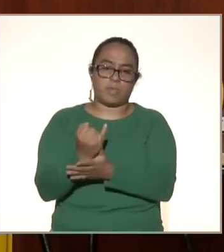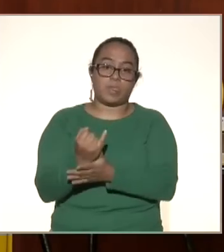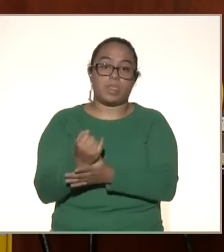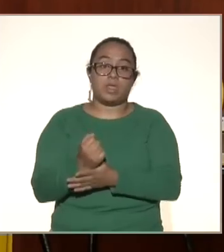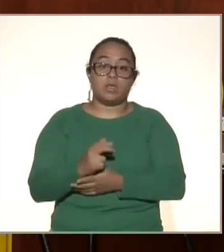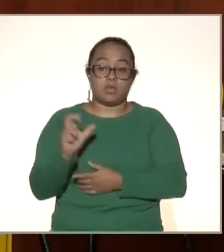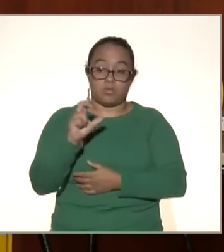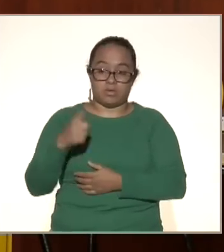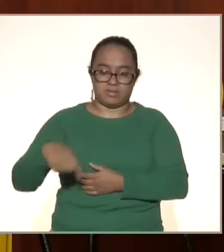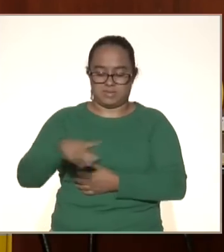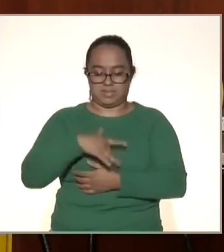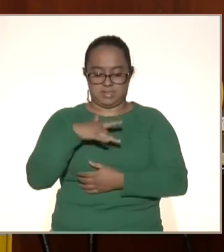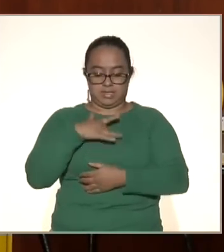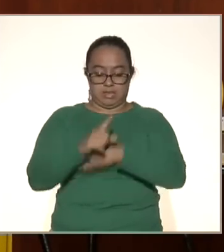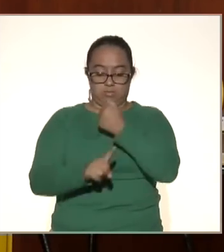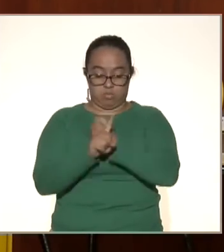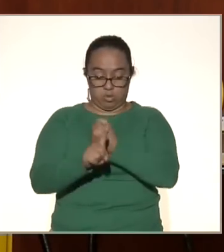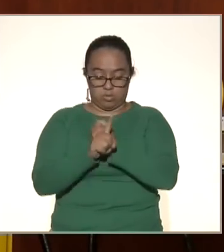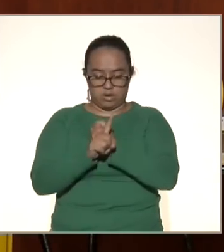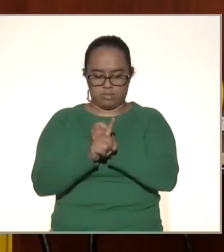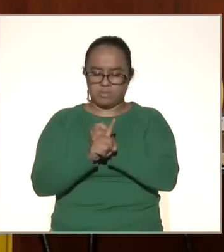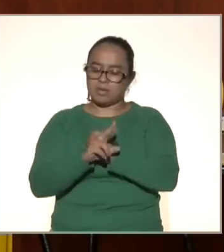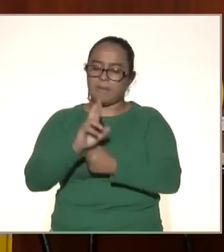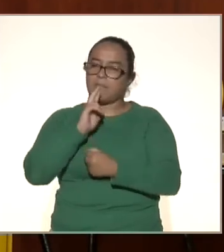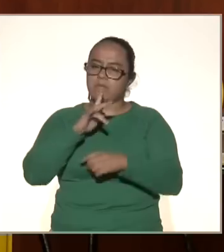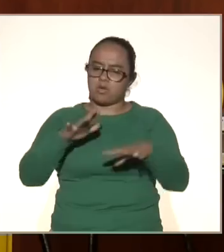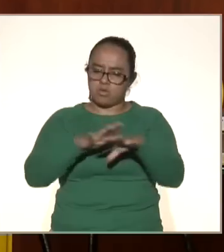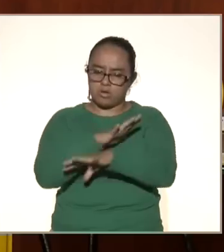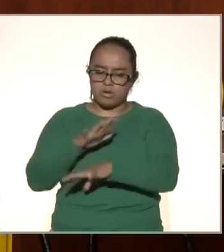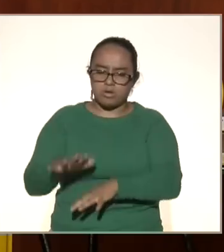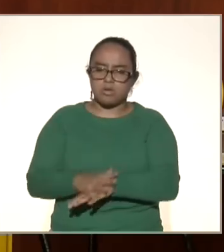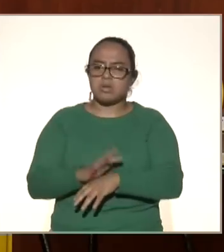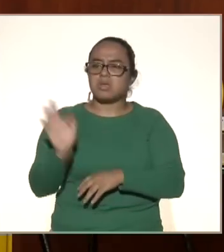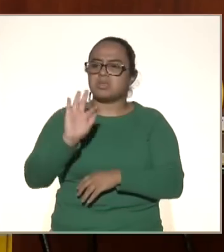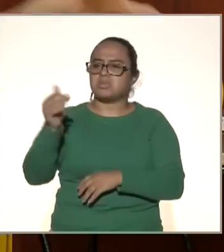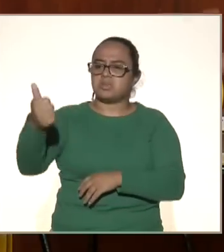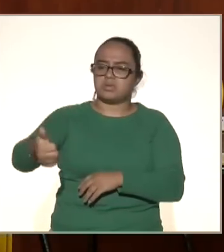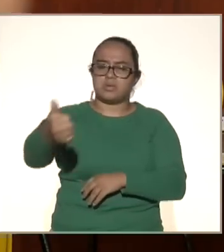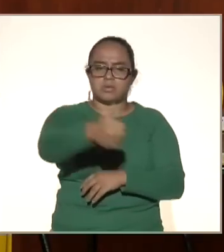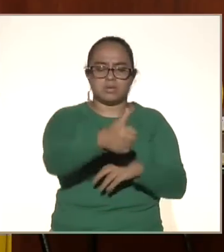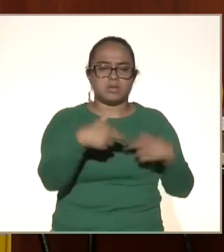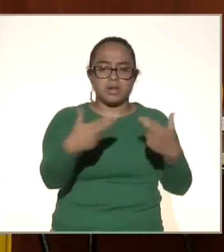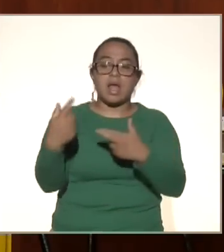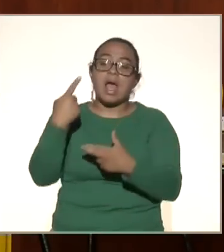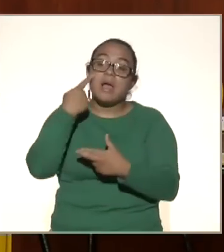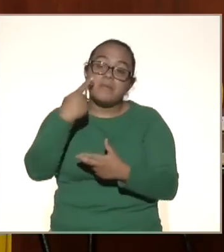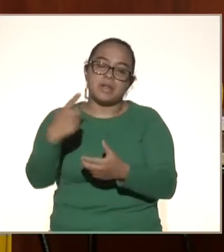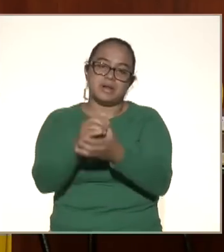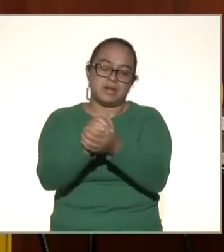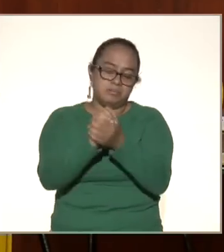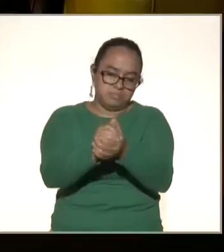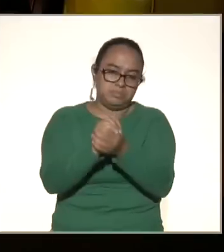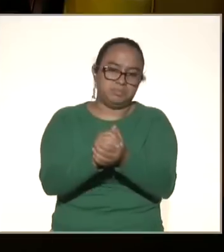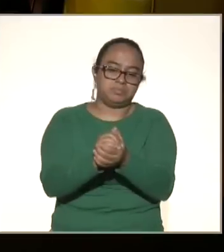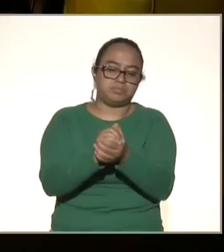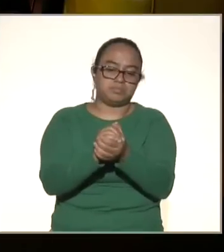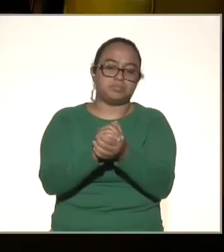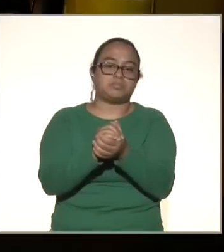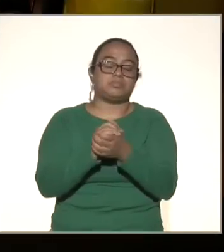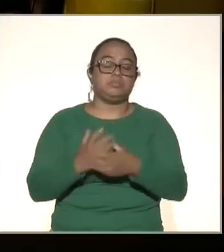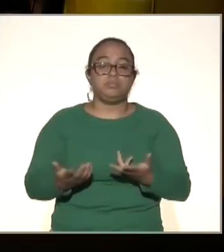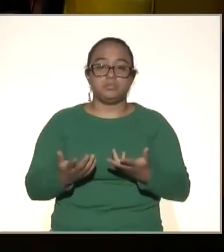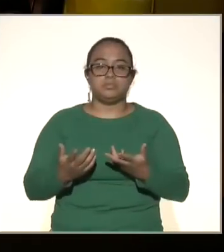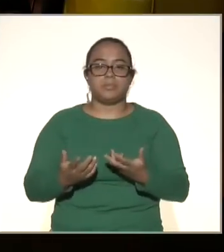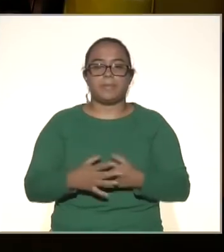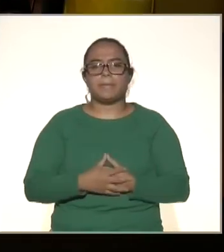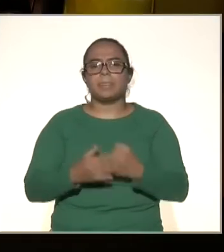a ser un conflicto lo podemos ir modificando, ¿no? Podemos llevar cada quien un regalo y que se haga una rifa, por ejemplo, ¿de acuerdo?